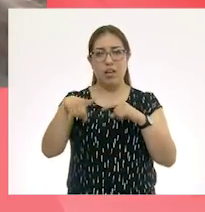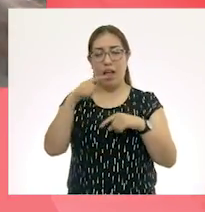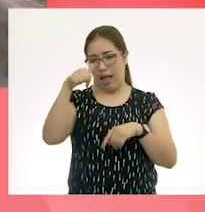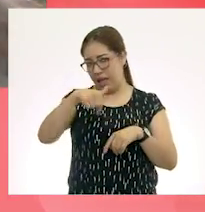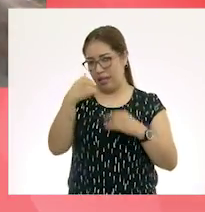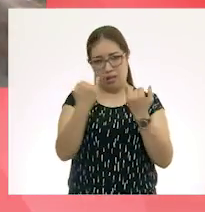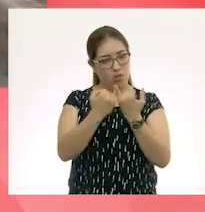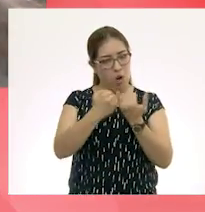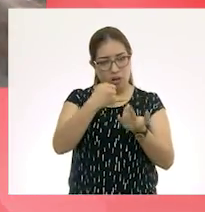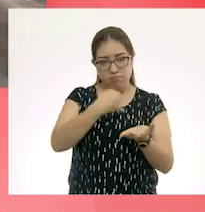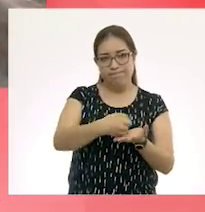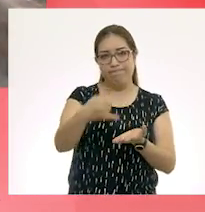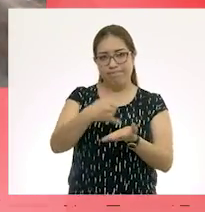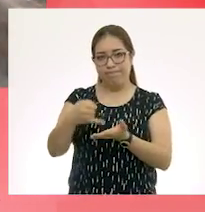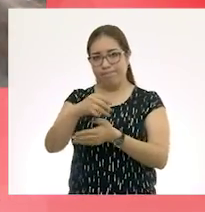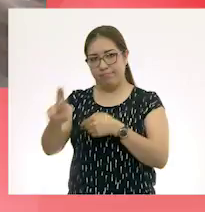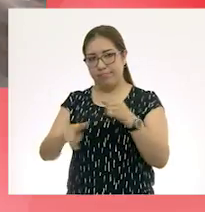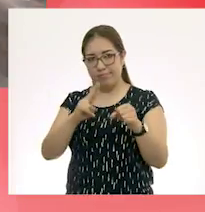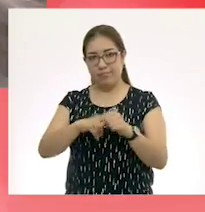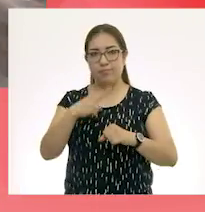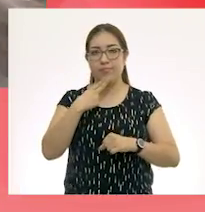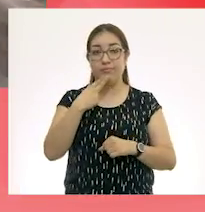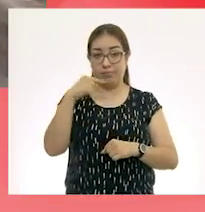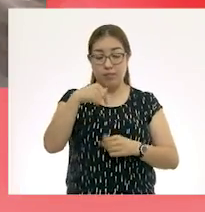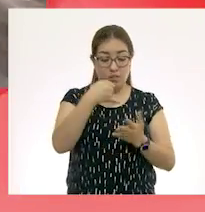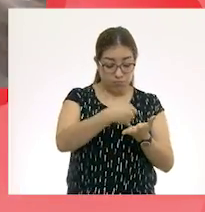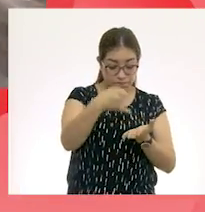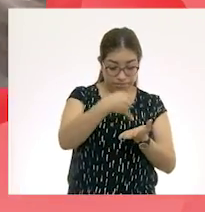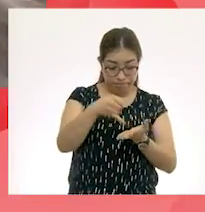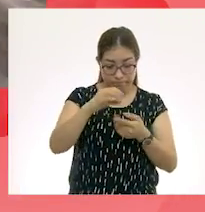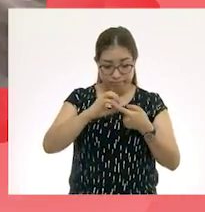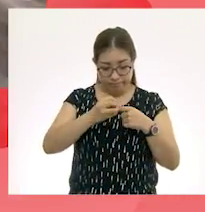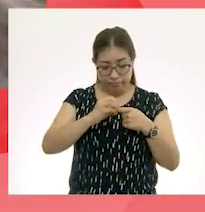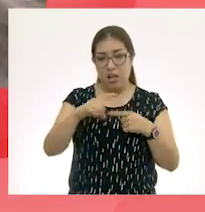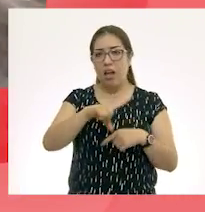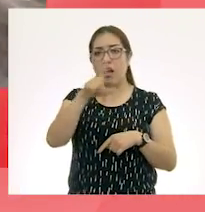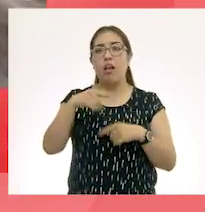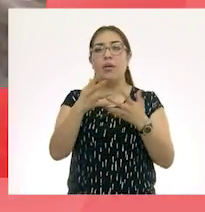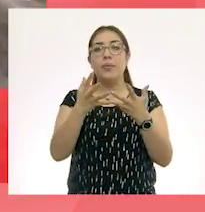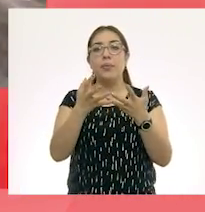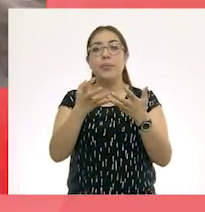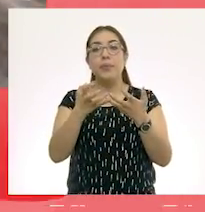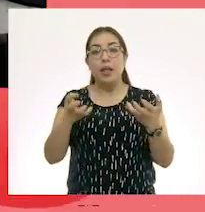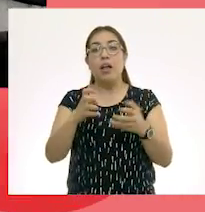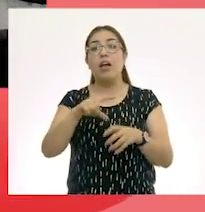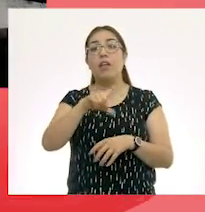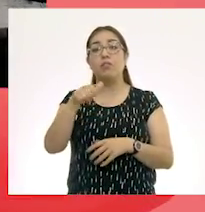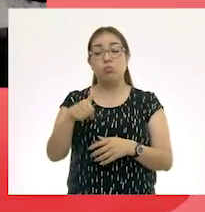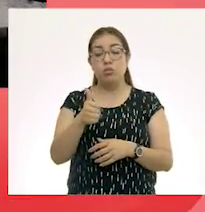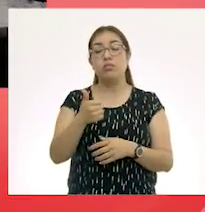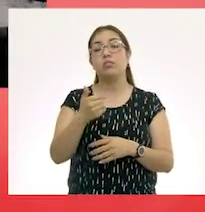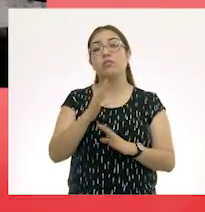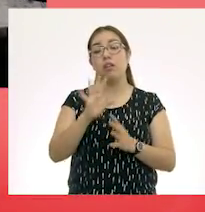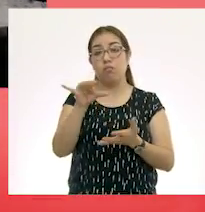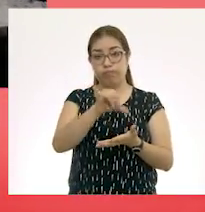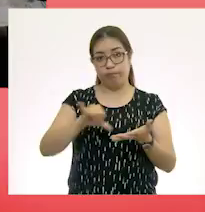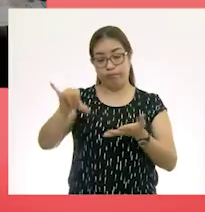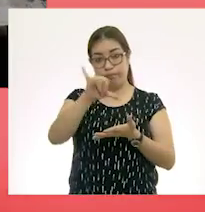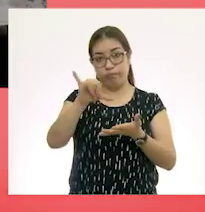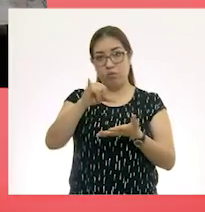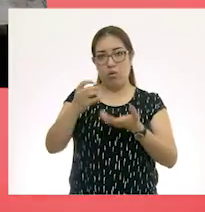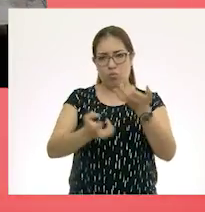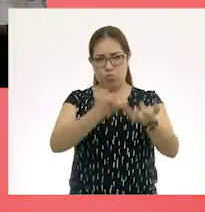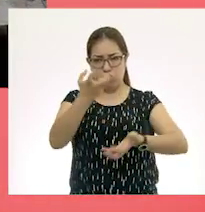mismo, ¿no? aquí mismo, sí, aquí se cultivan. Después de ahí se secan y se tuestan. Se doran bien en el comal Y